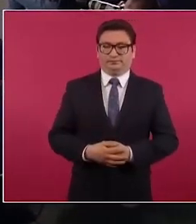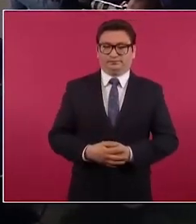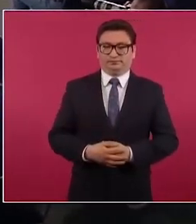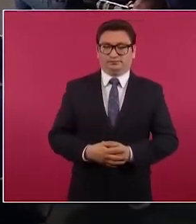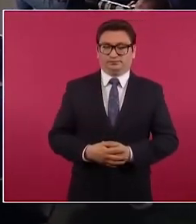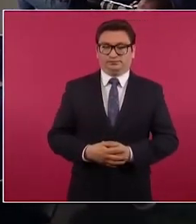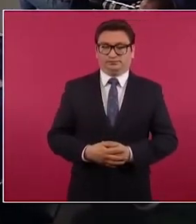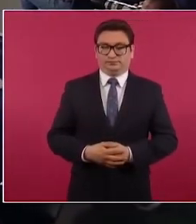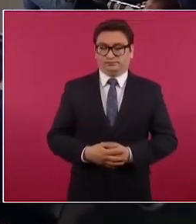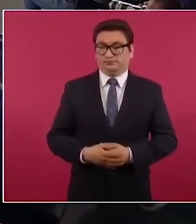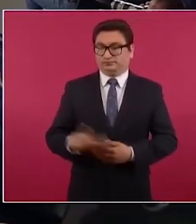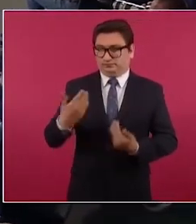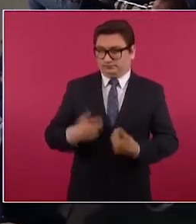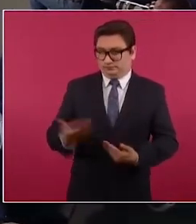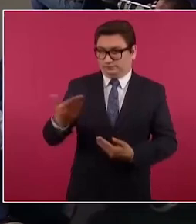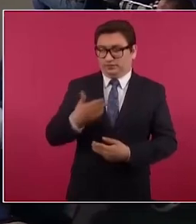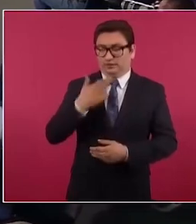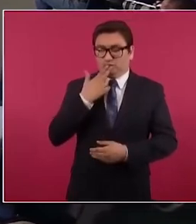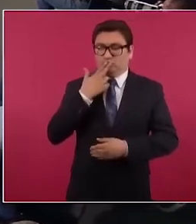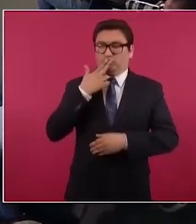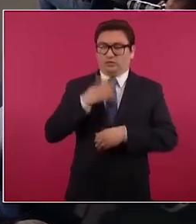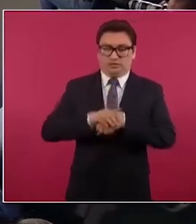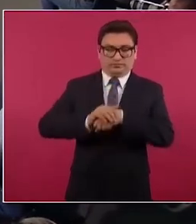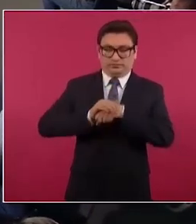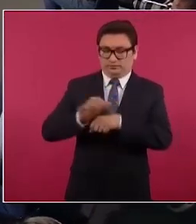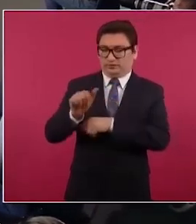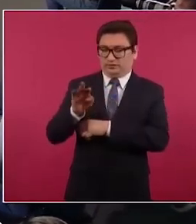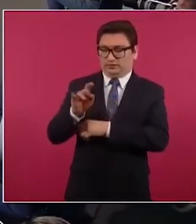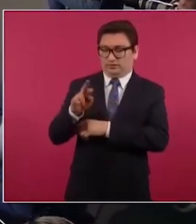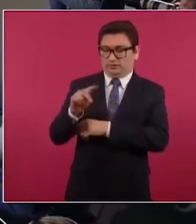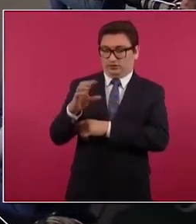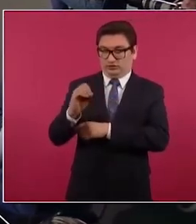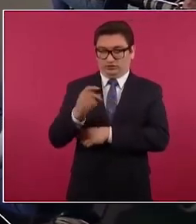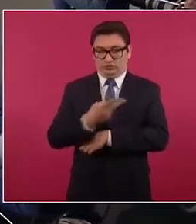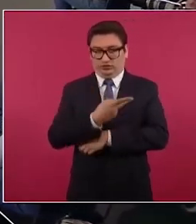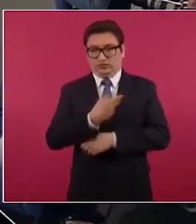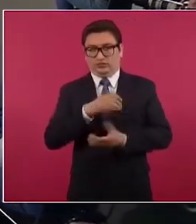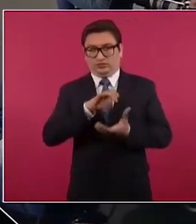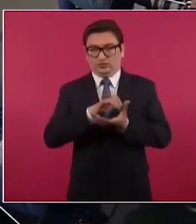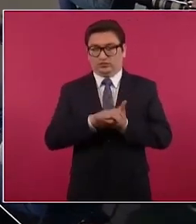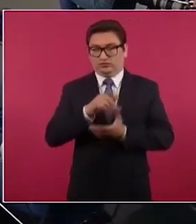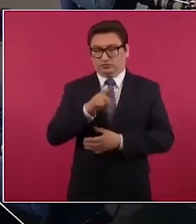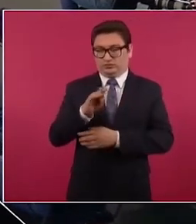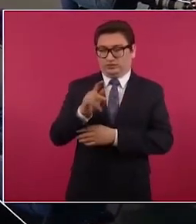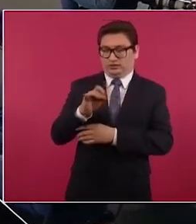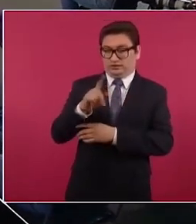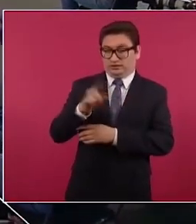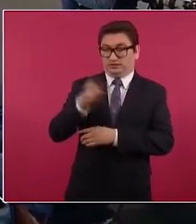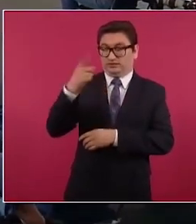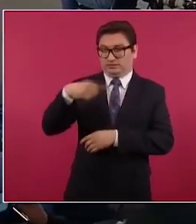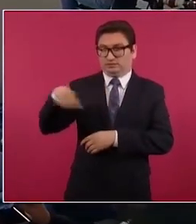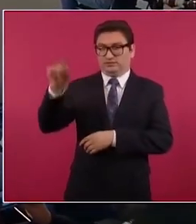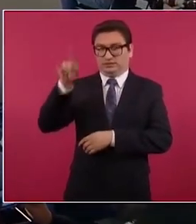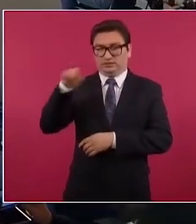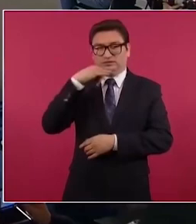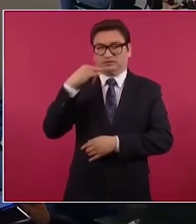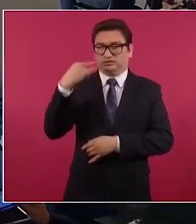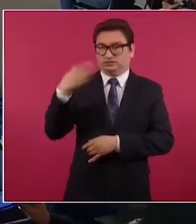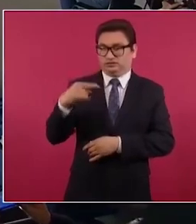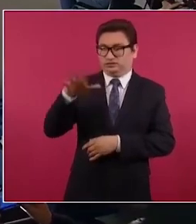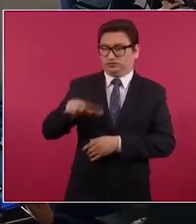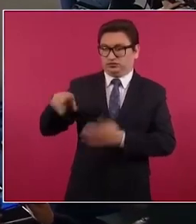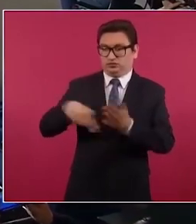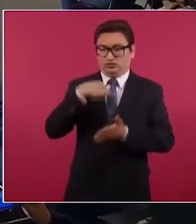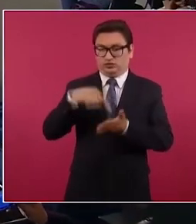presente, estimado amigo Alberto, mi esposa Beatriz va a Santiago de Chile